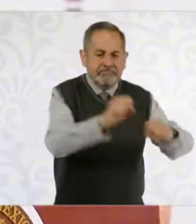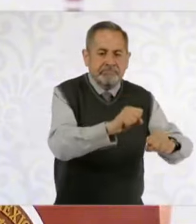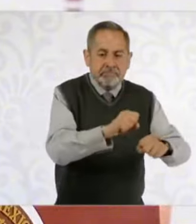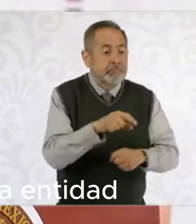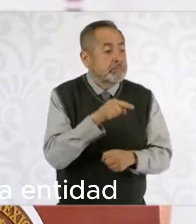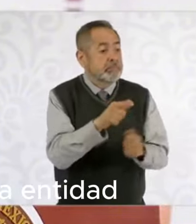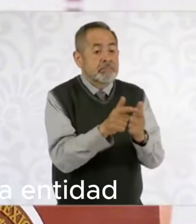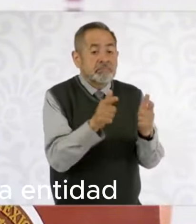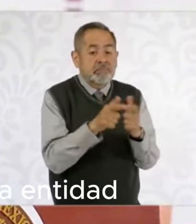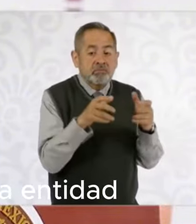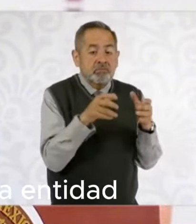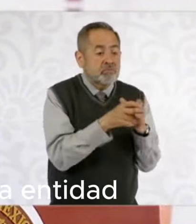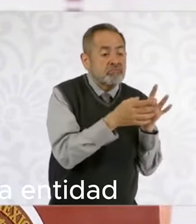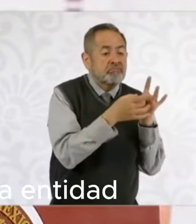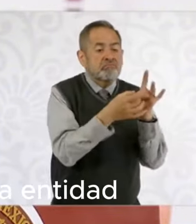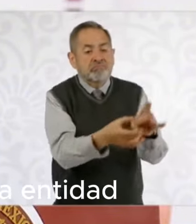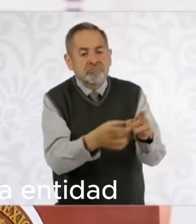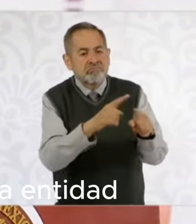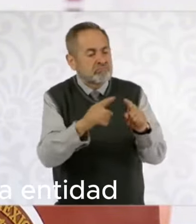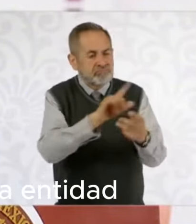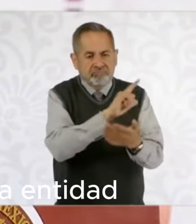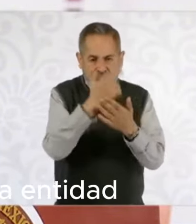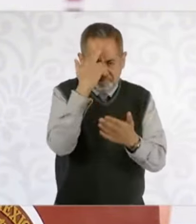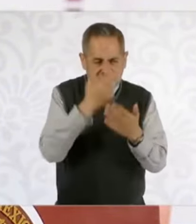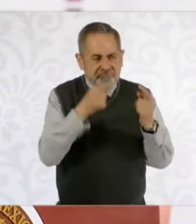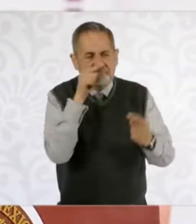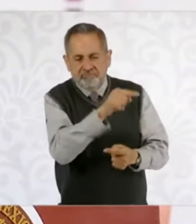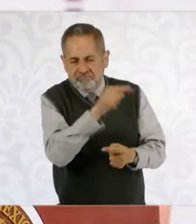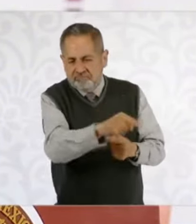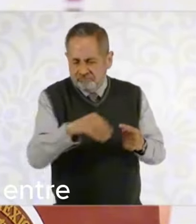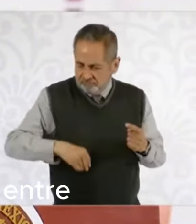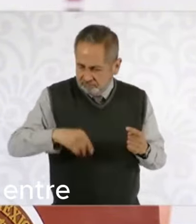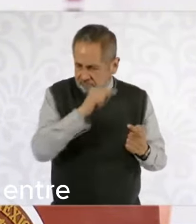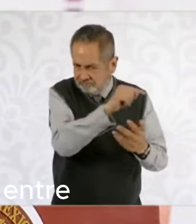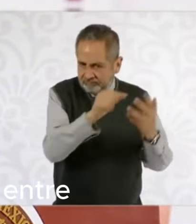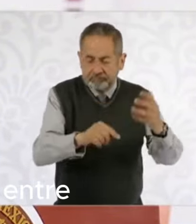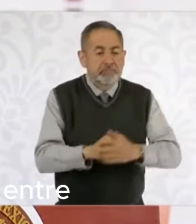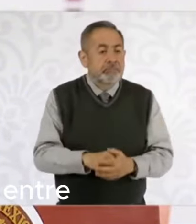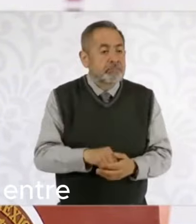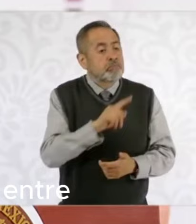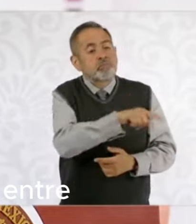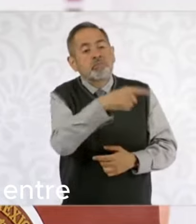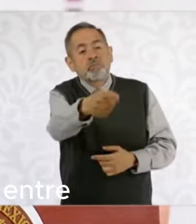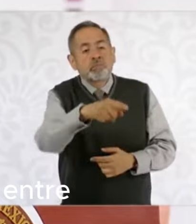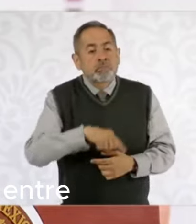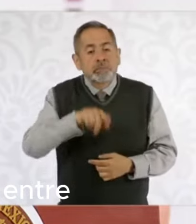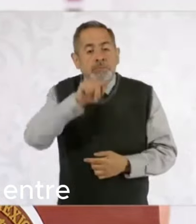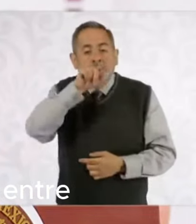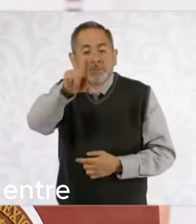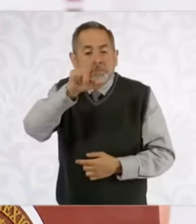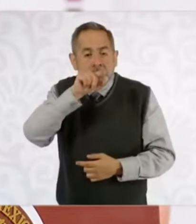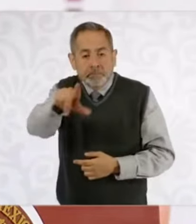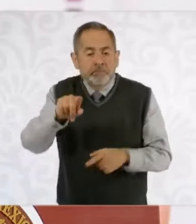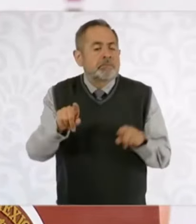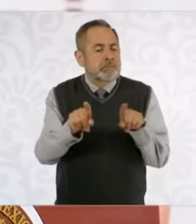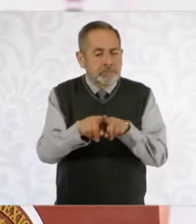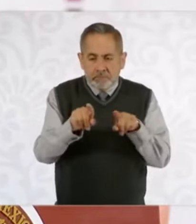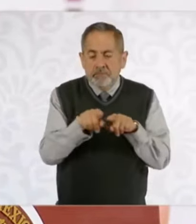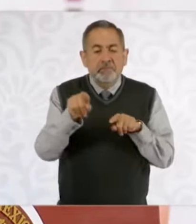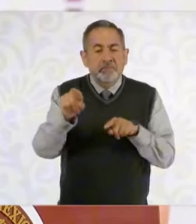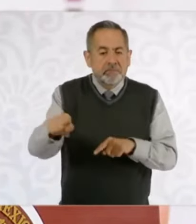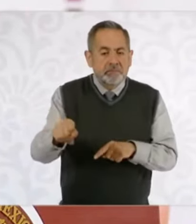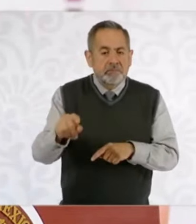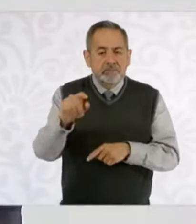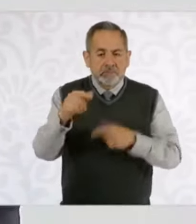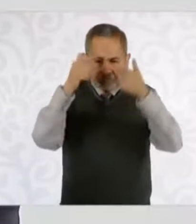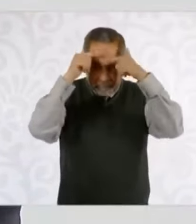célula delictiva se vinculaba con varios hechos violentos en la entidad. En Jalisco, como parte de la colaboración entre la Secretaría de Marina